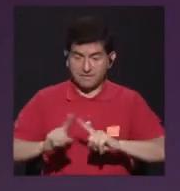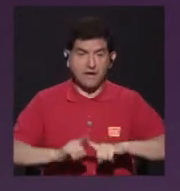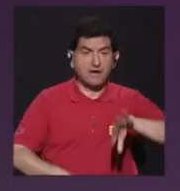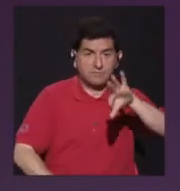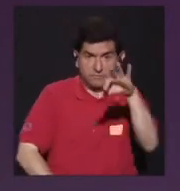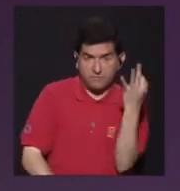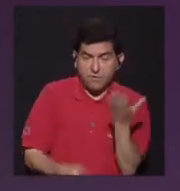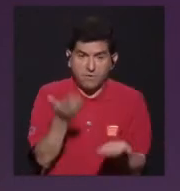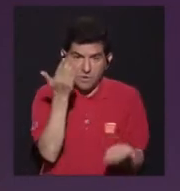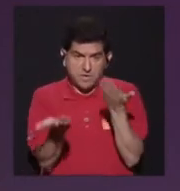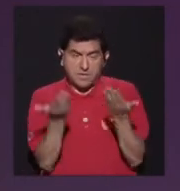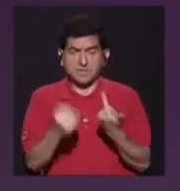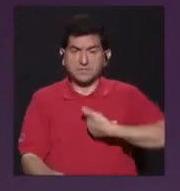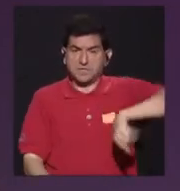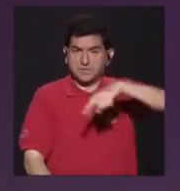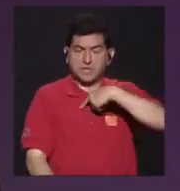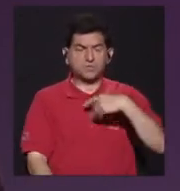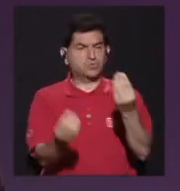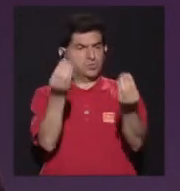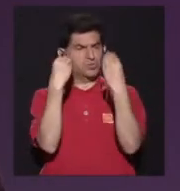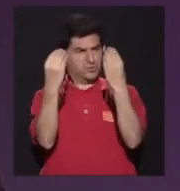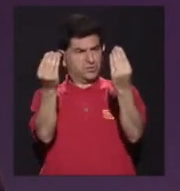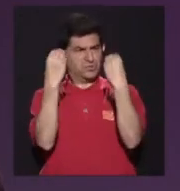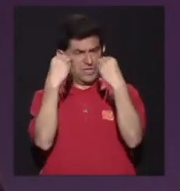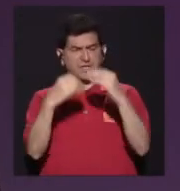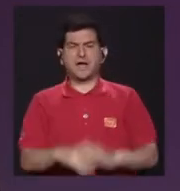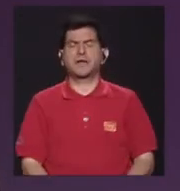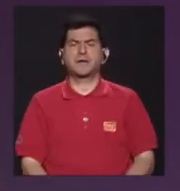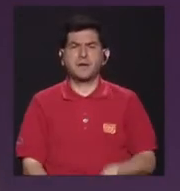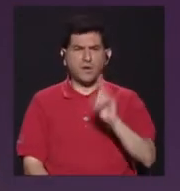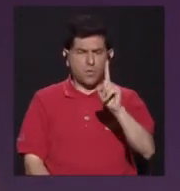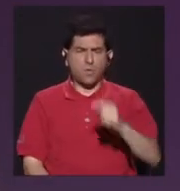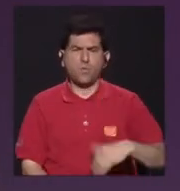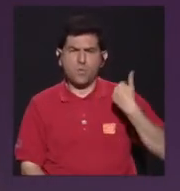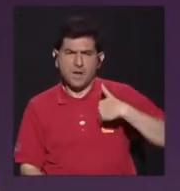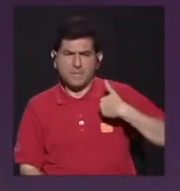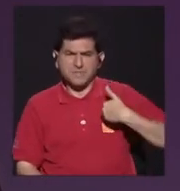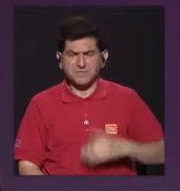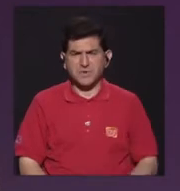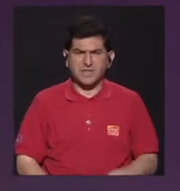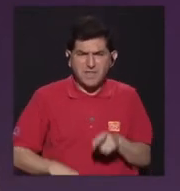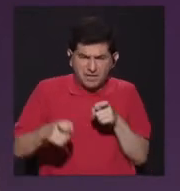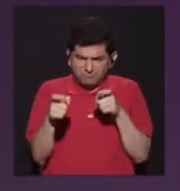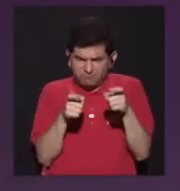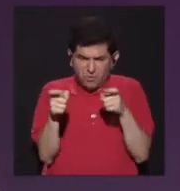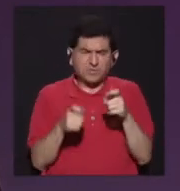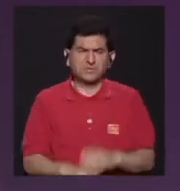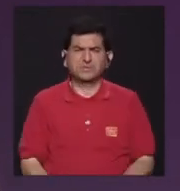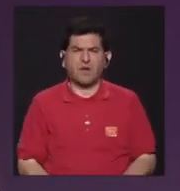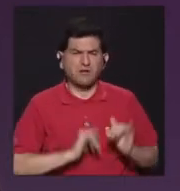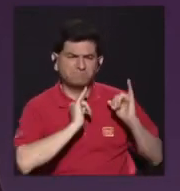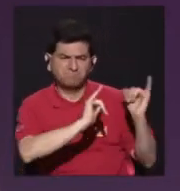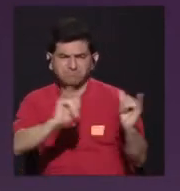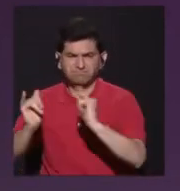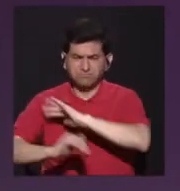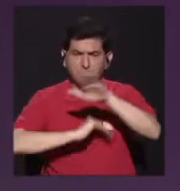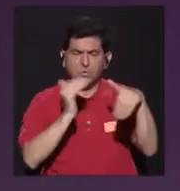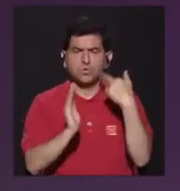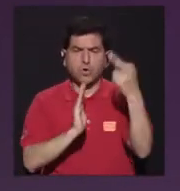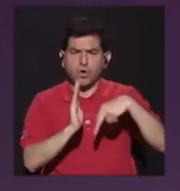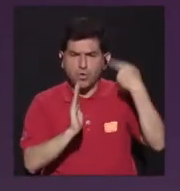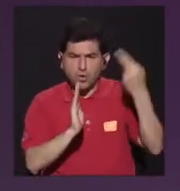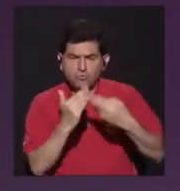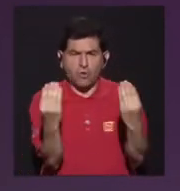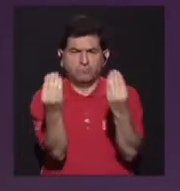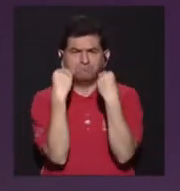que tal vez a muchos de nosotros nos enseñaron desde una masculinidad hegemónica, dominante, ¿verdad? De todos los roles que nos